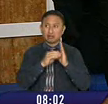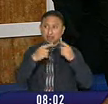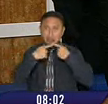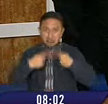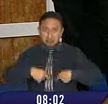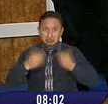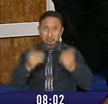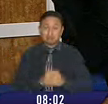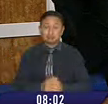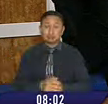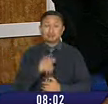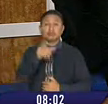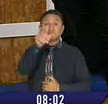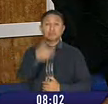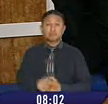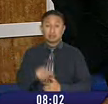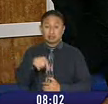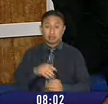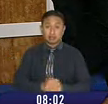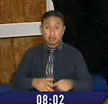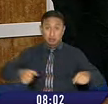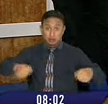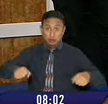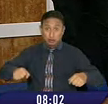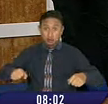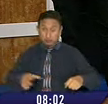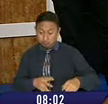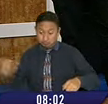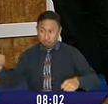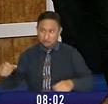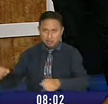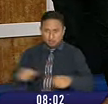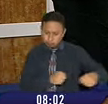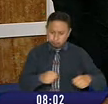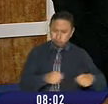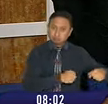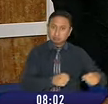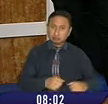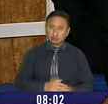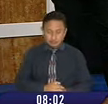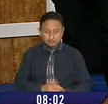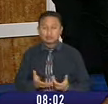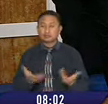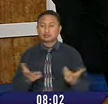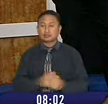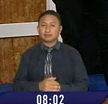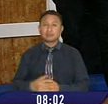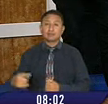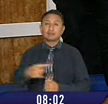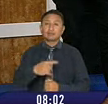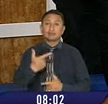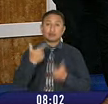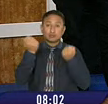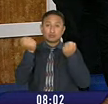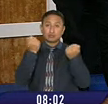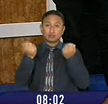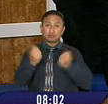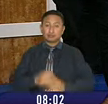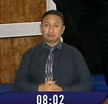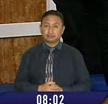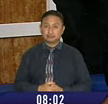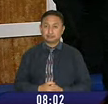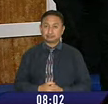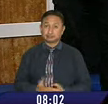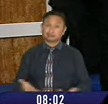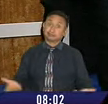sociales y un ciudadano se habría negado a que su moto sea retenida. El hecho se registró durante un operativo de control.